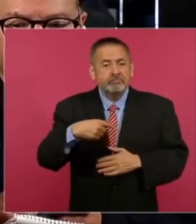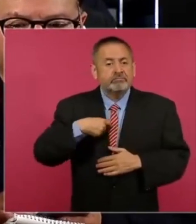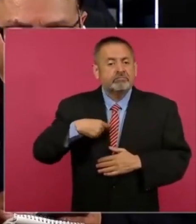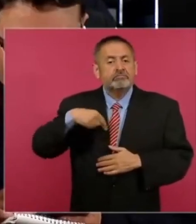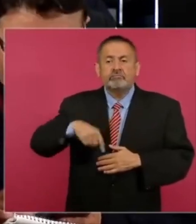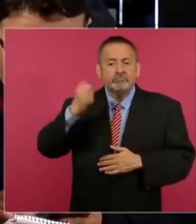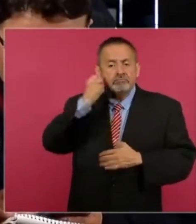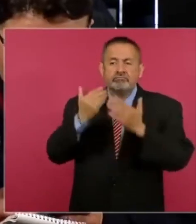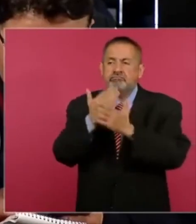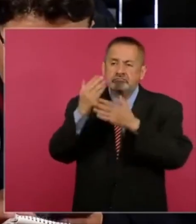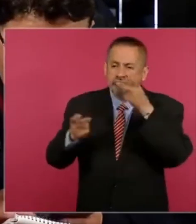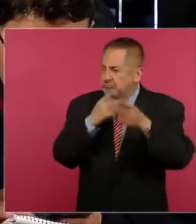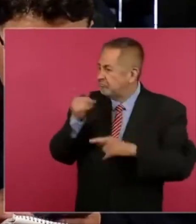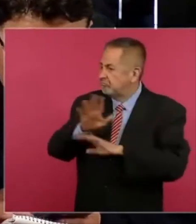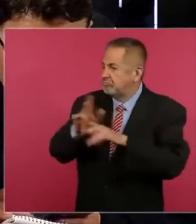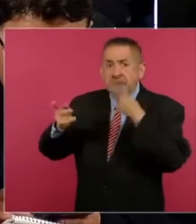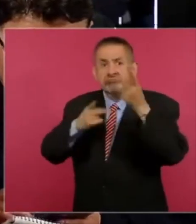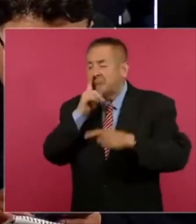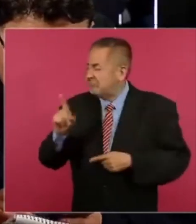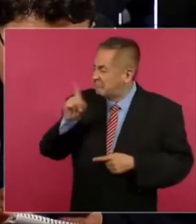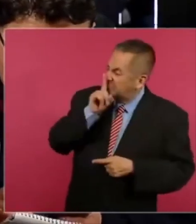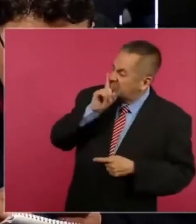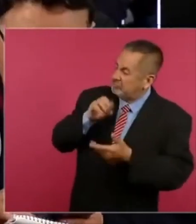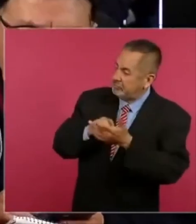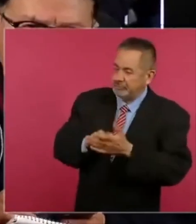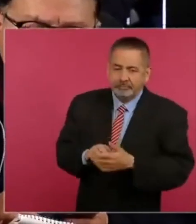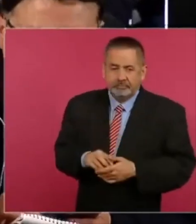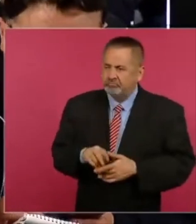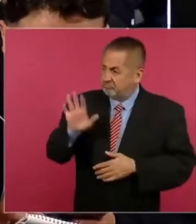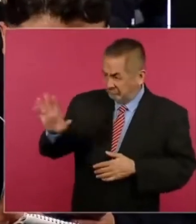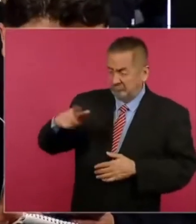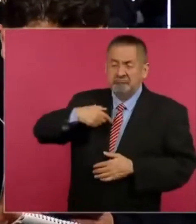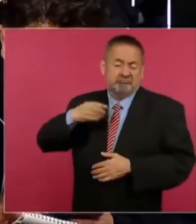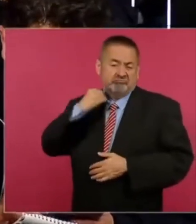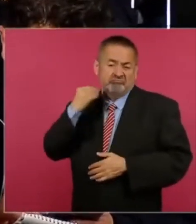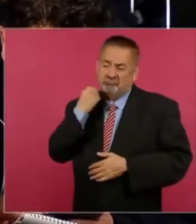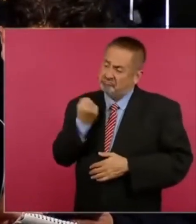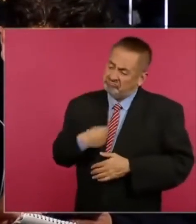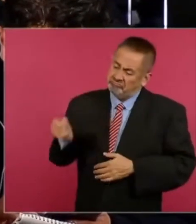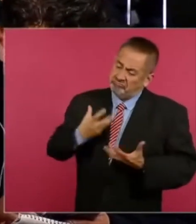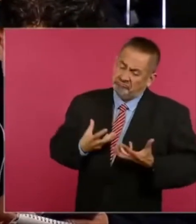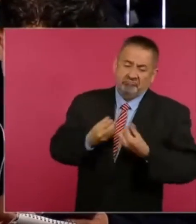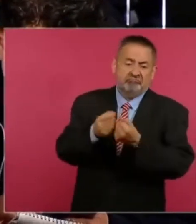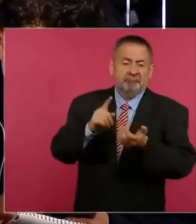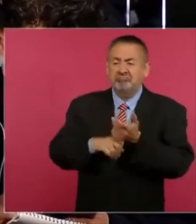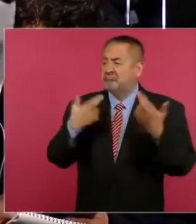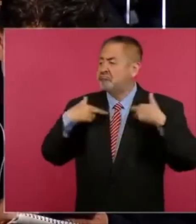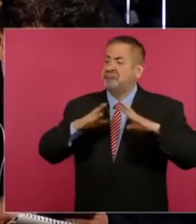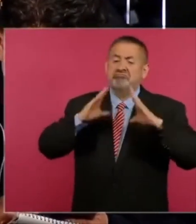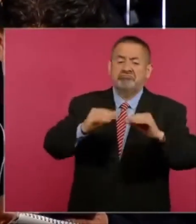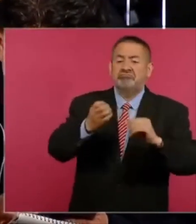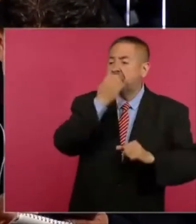participaciones de aquí de la mañanera. También pues hace alarde de que es abogado, más bien catedrático de